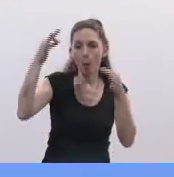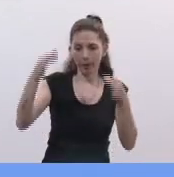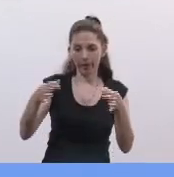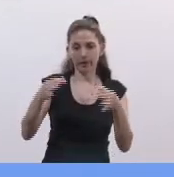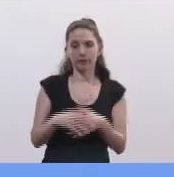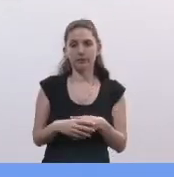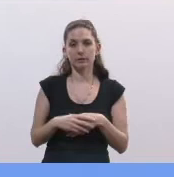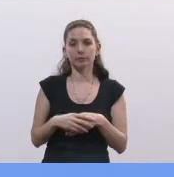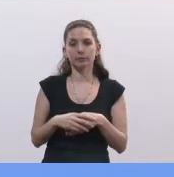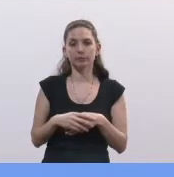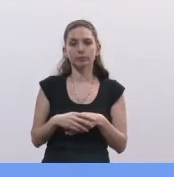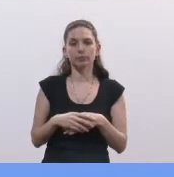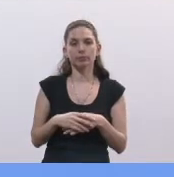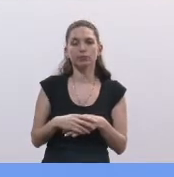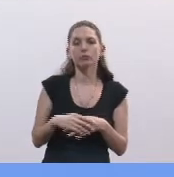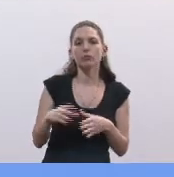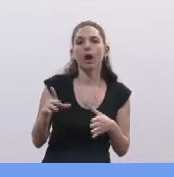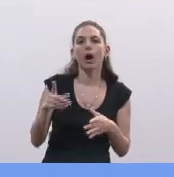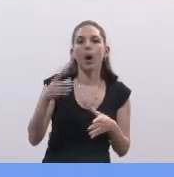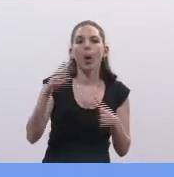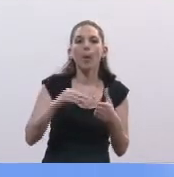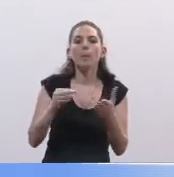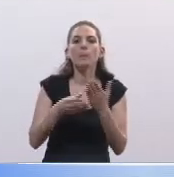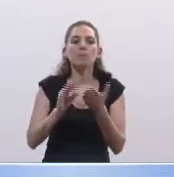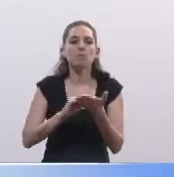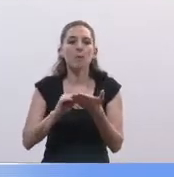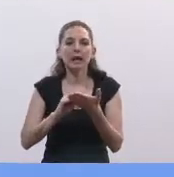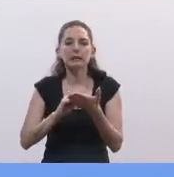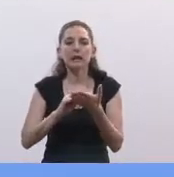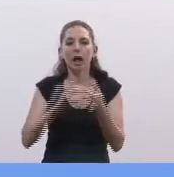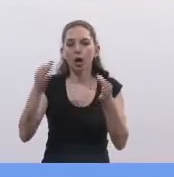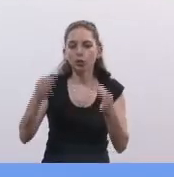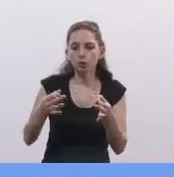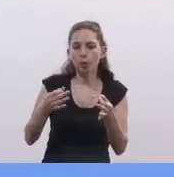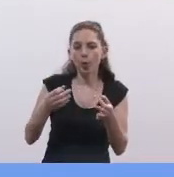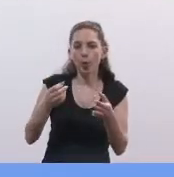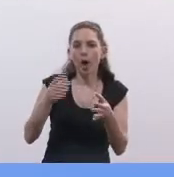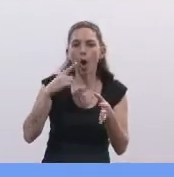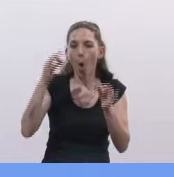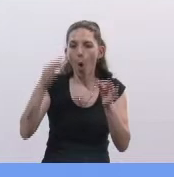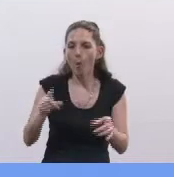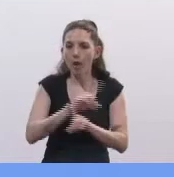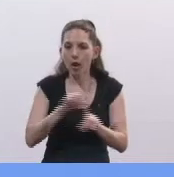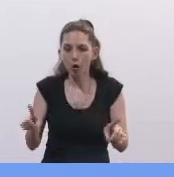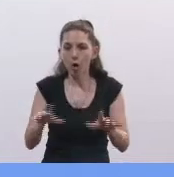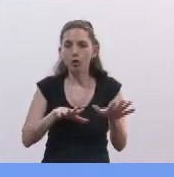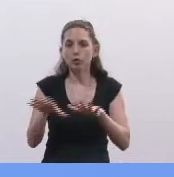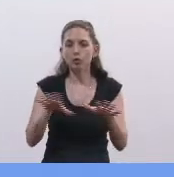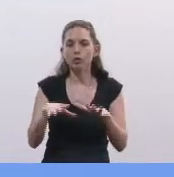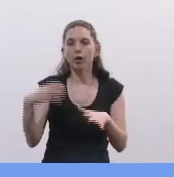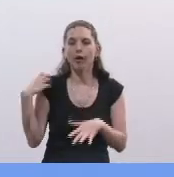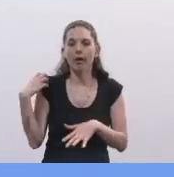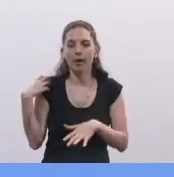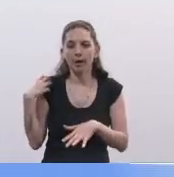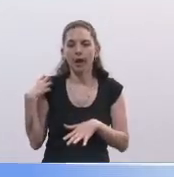deber de obediencia. Objeciones. Cuando un magistrado actúe en cumplimiento de instrucciones generales,